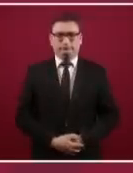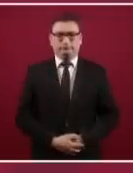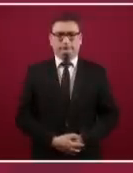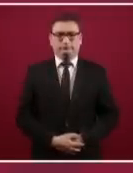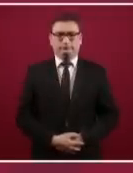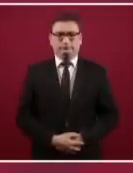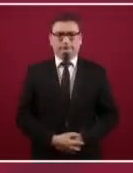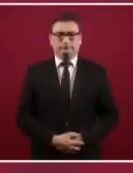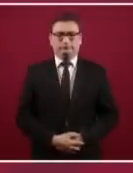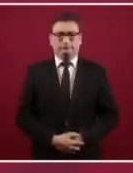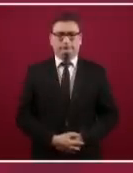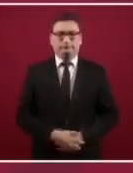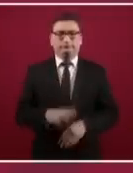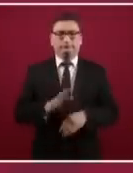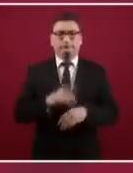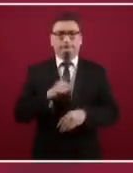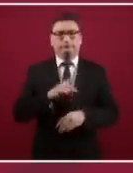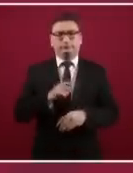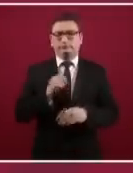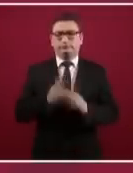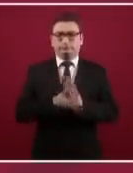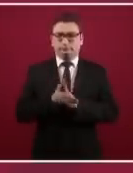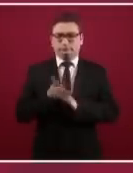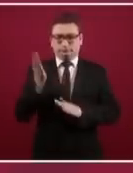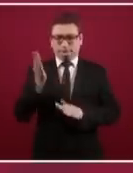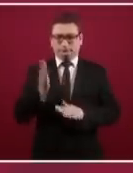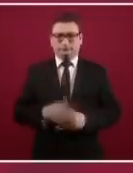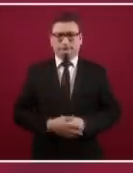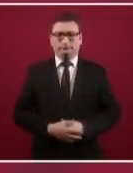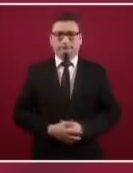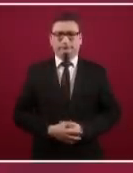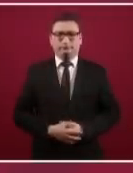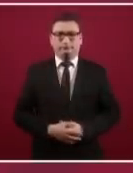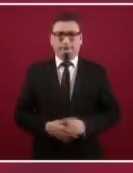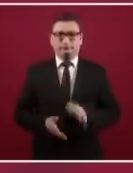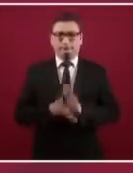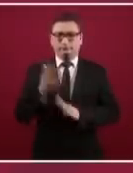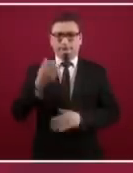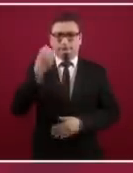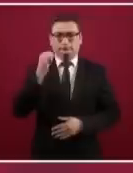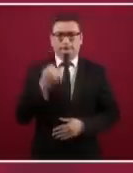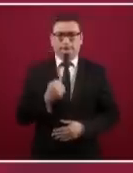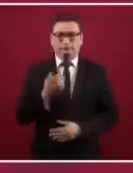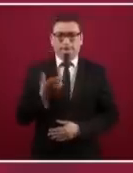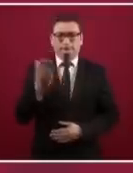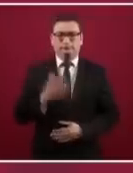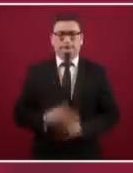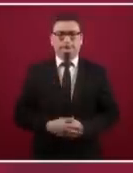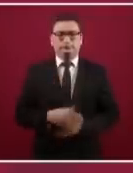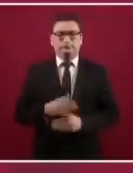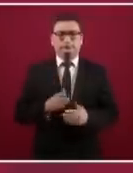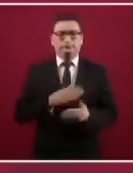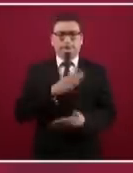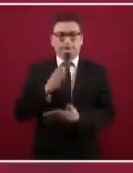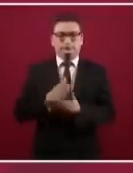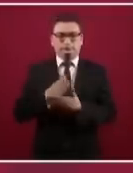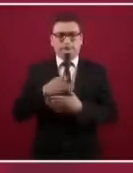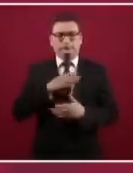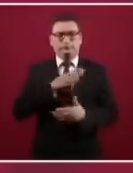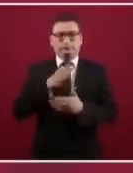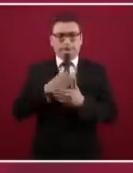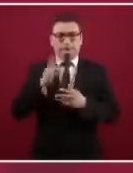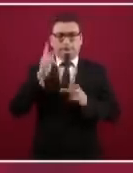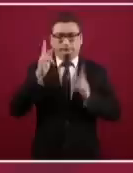porque vamos a salir, vamos a Sinaloa a una gira, a